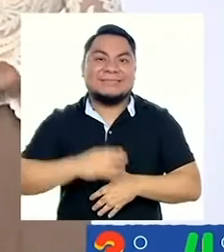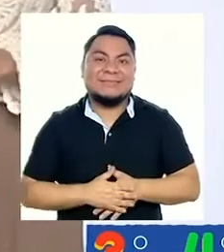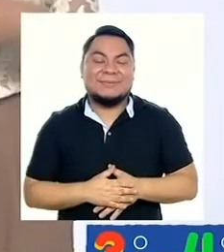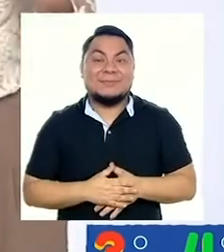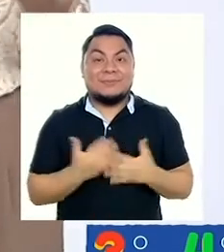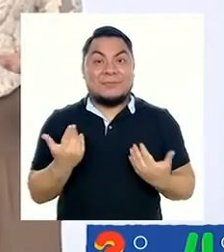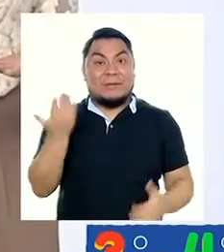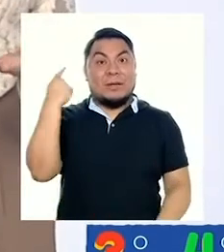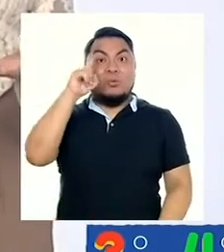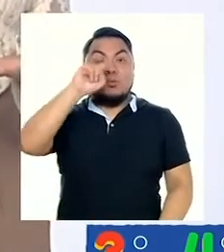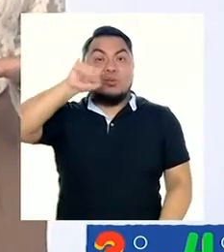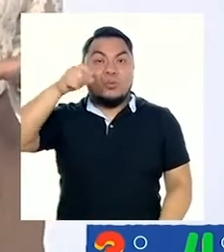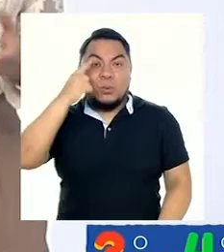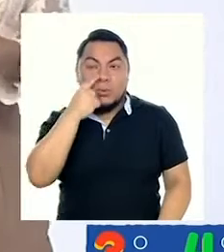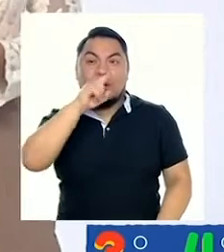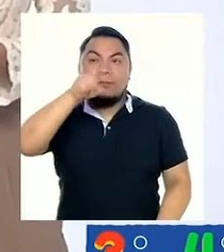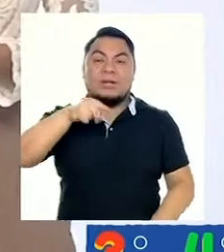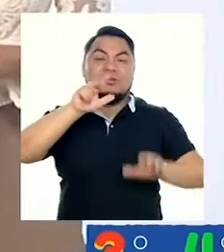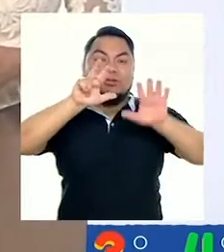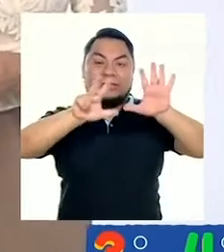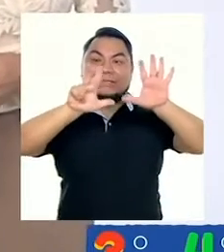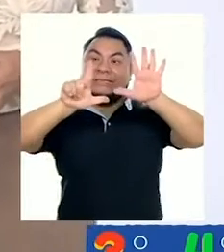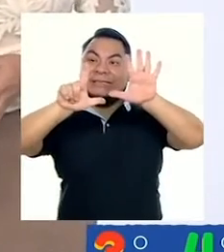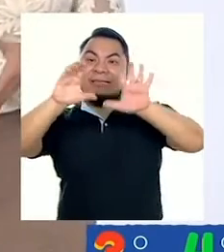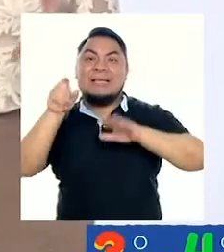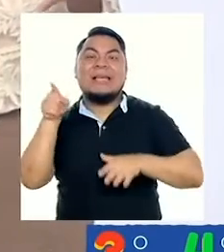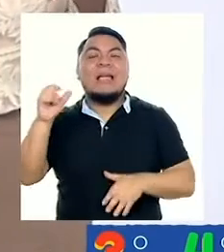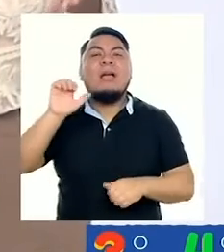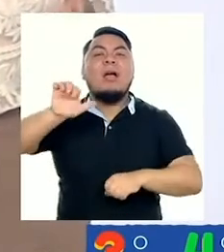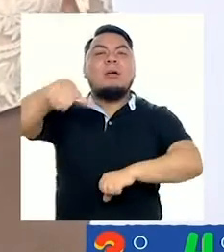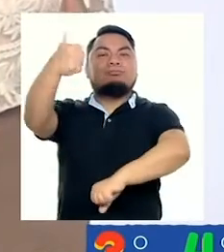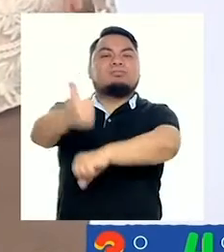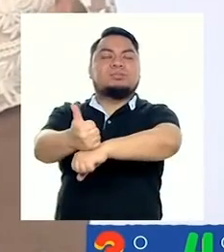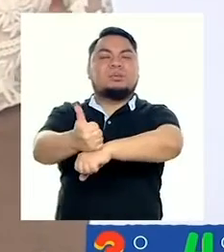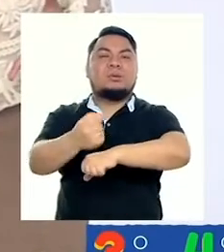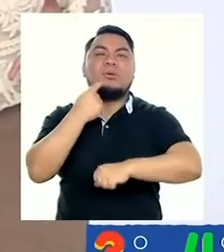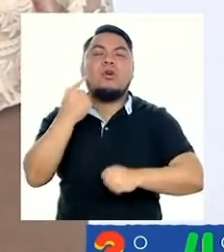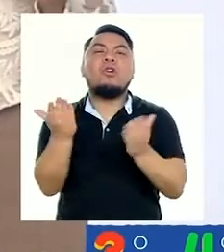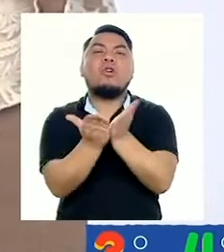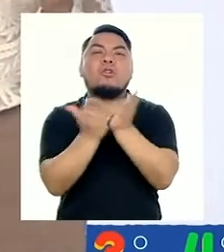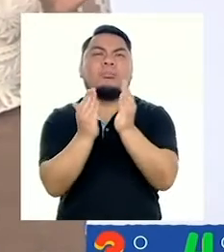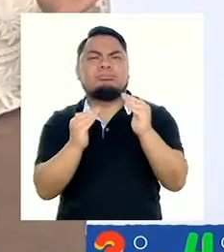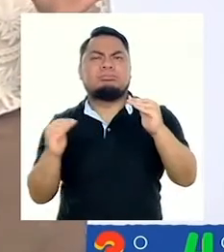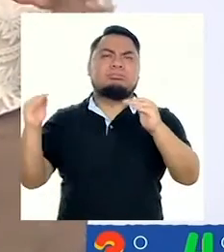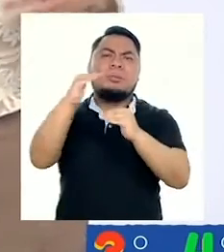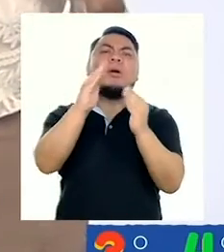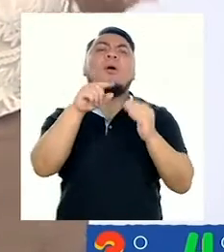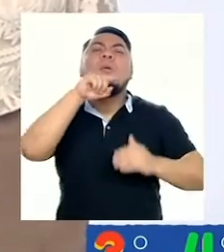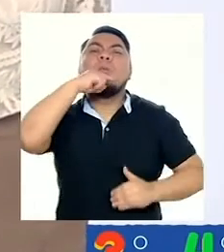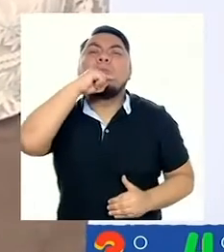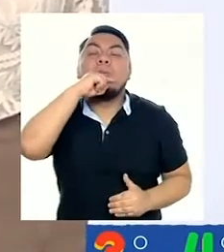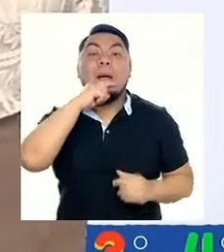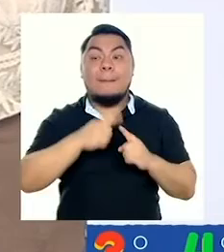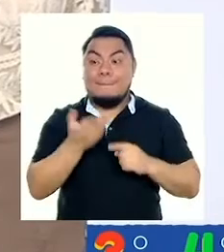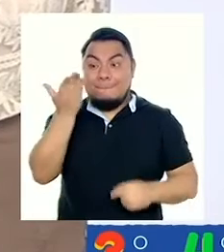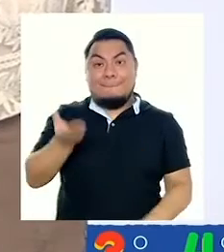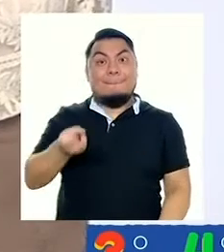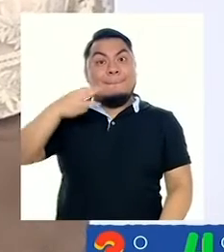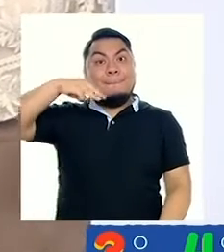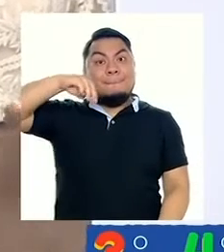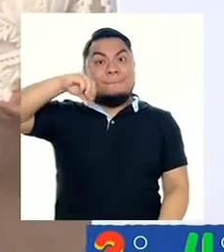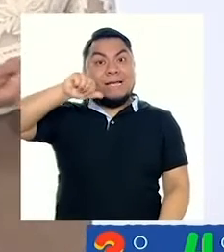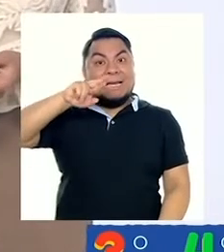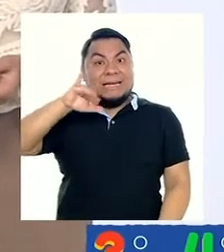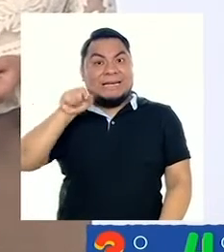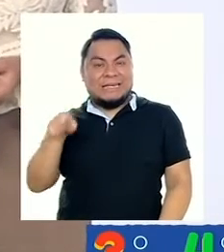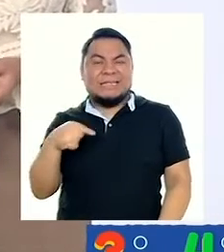el 1 de junio de 1870, fundó el Colegio Superior para Mujeres, pero María Trinidad